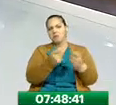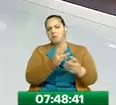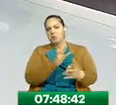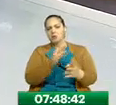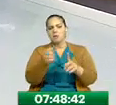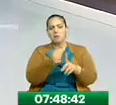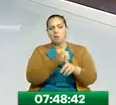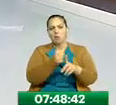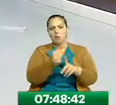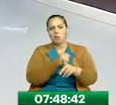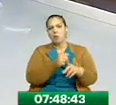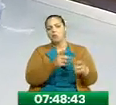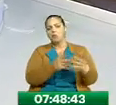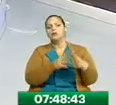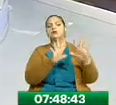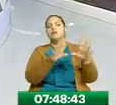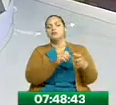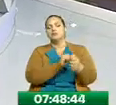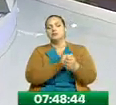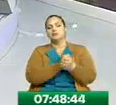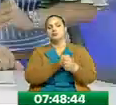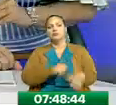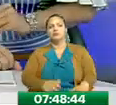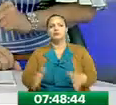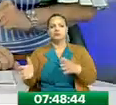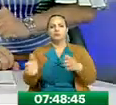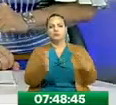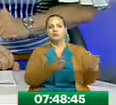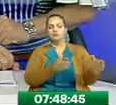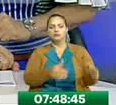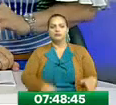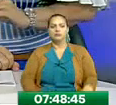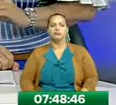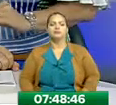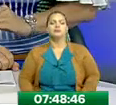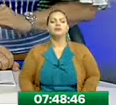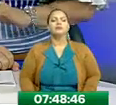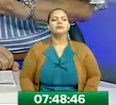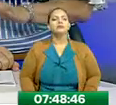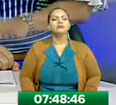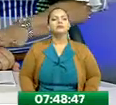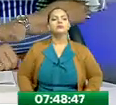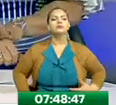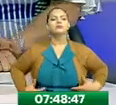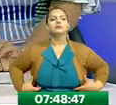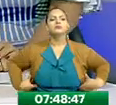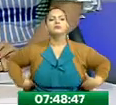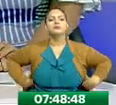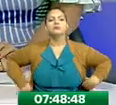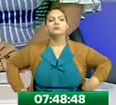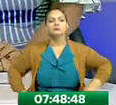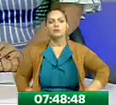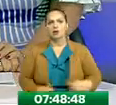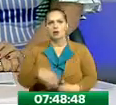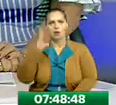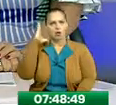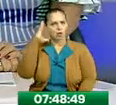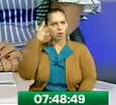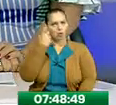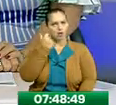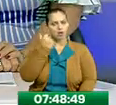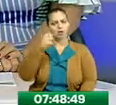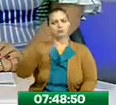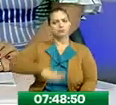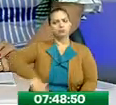atención, un supuesto delincuente se salvó de la ira popular en la parroquia Sinincay de Cuenca, provincia de